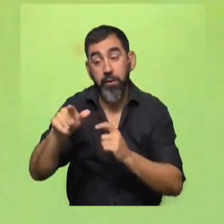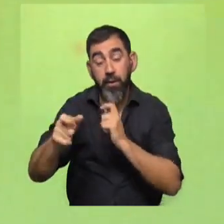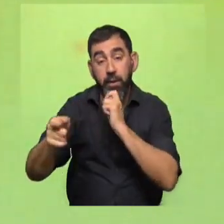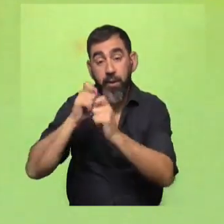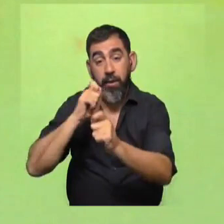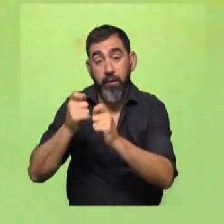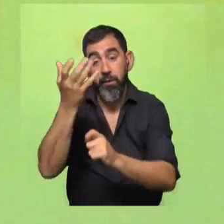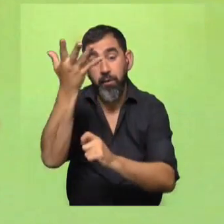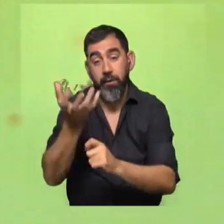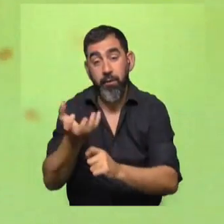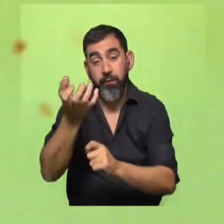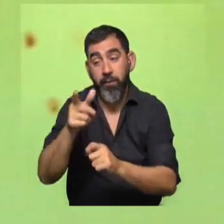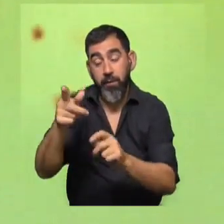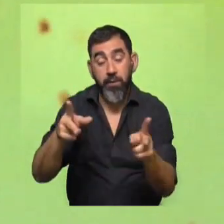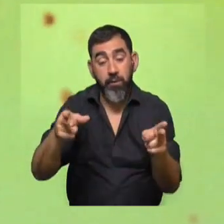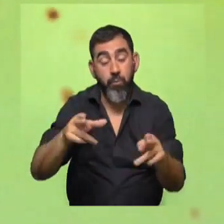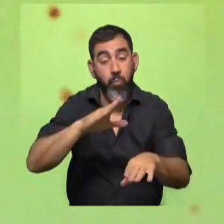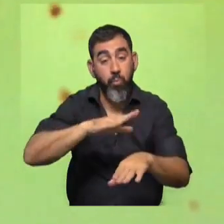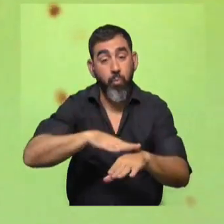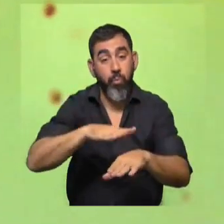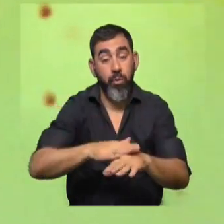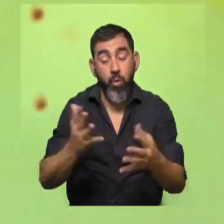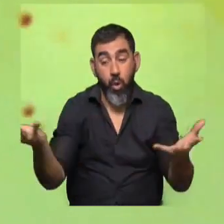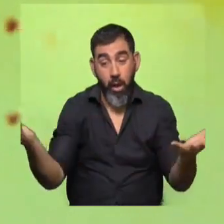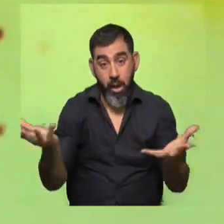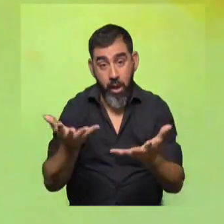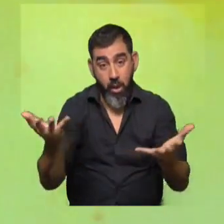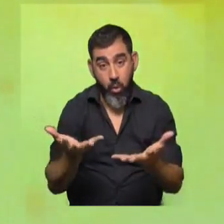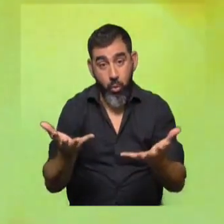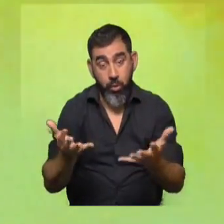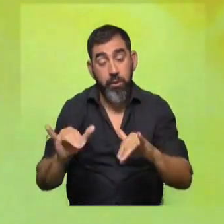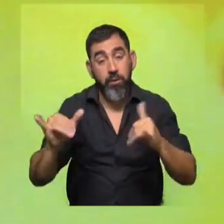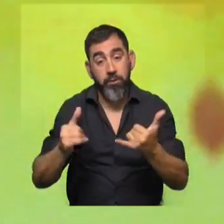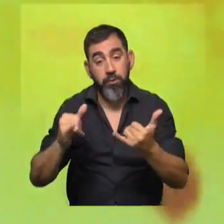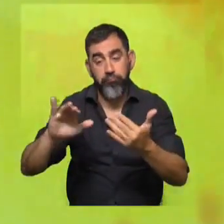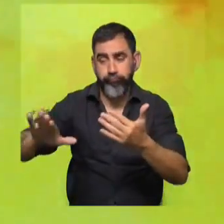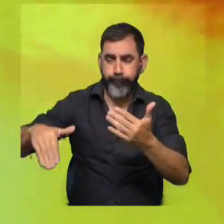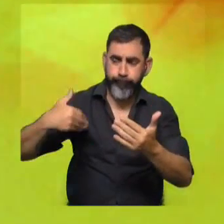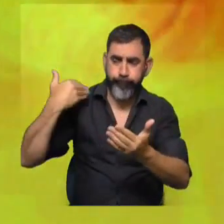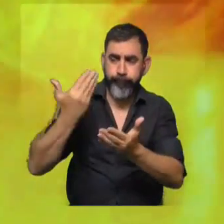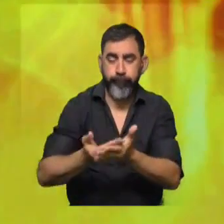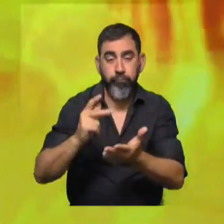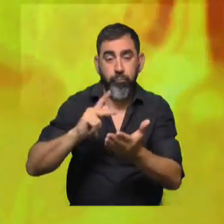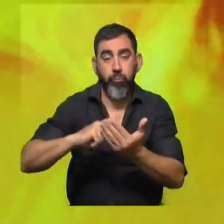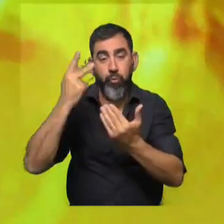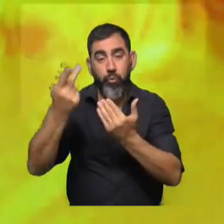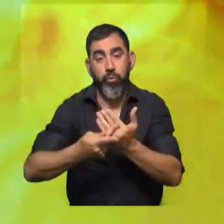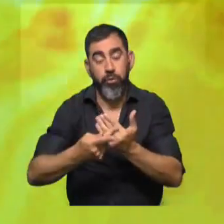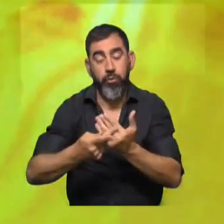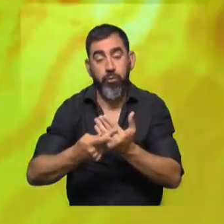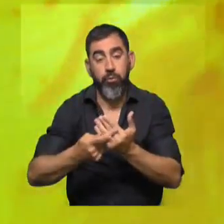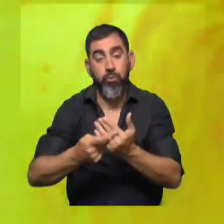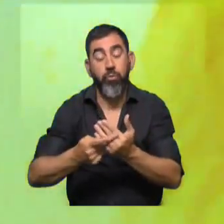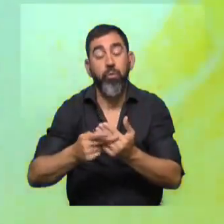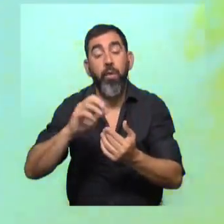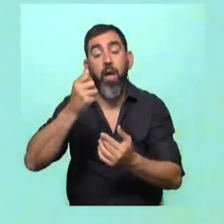fue grabada durante esa etapa. Actualmente ya es una propuesta para el proyecto de Capital Semilla de la